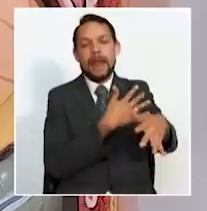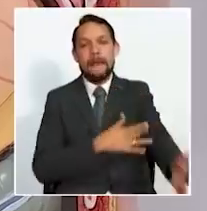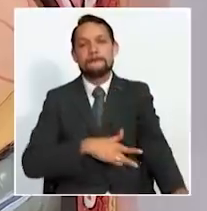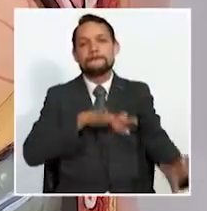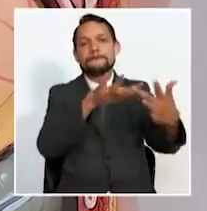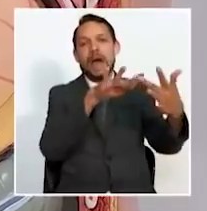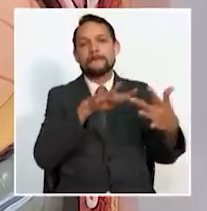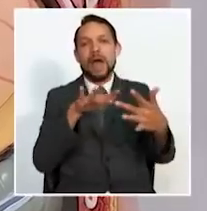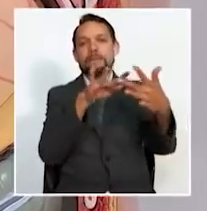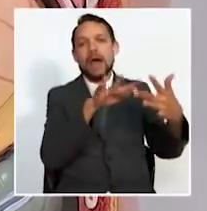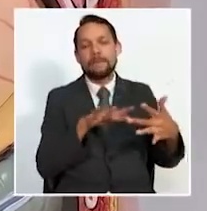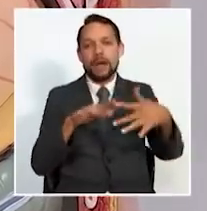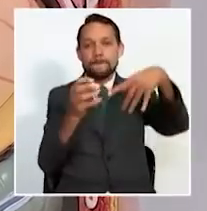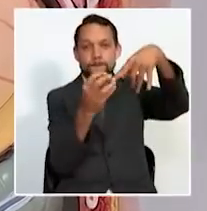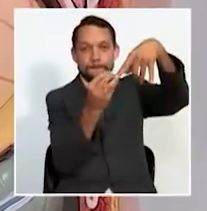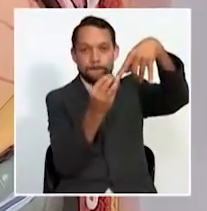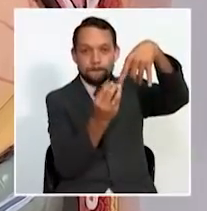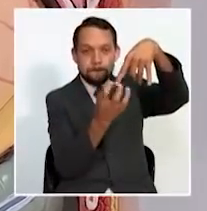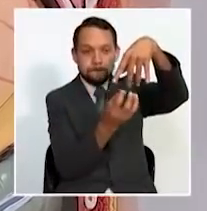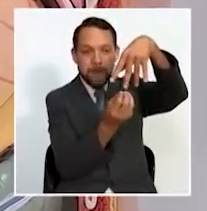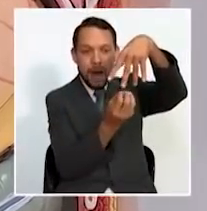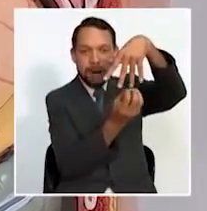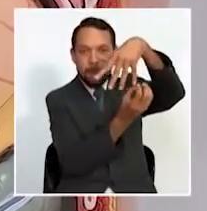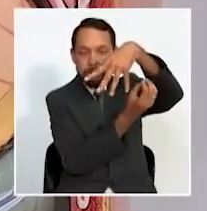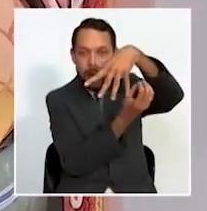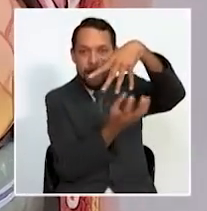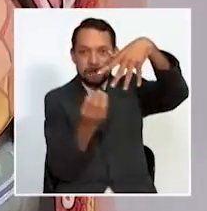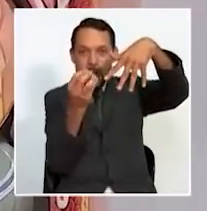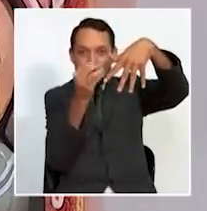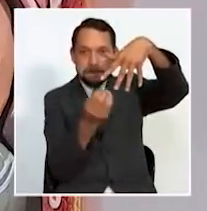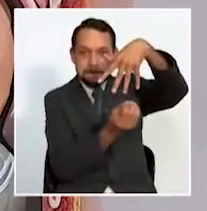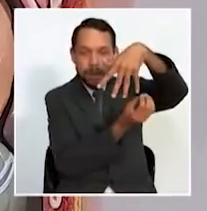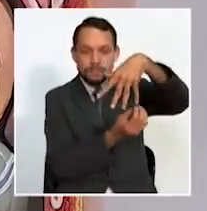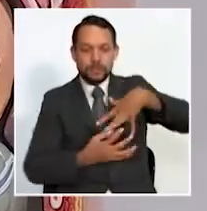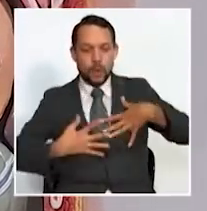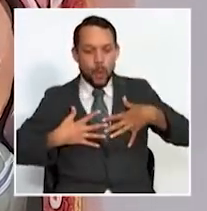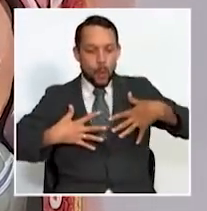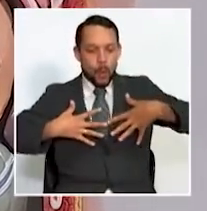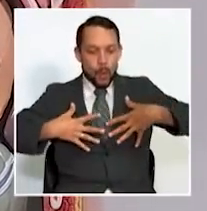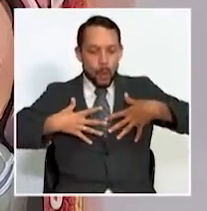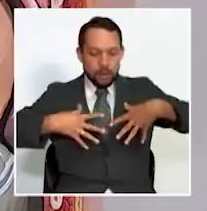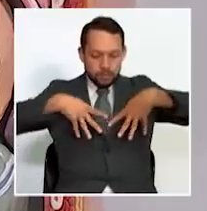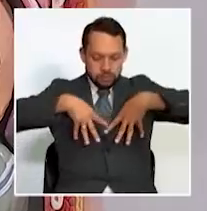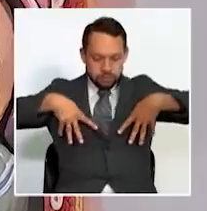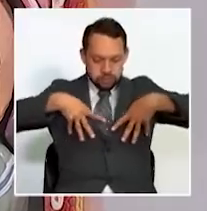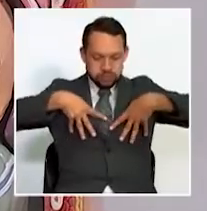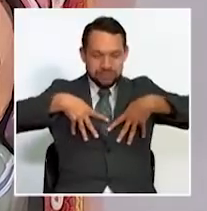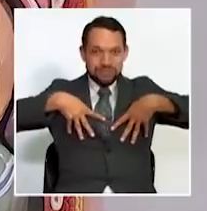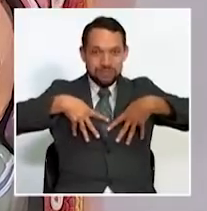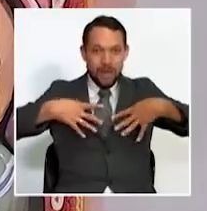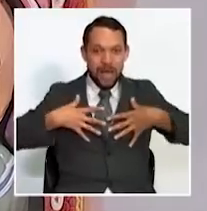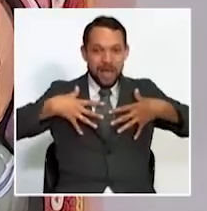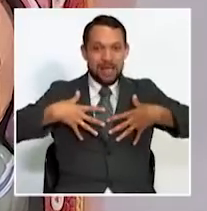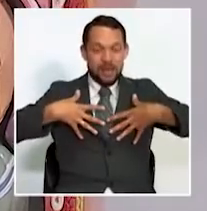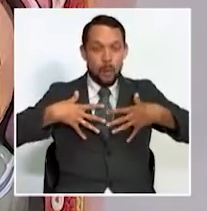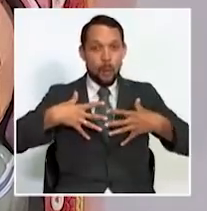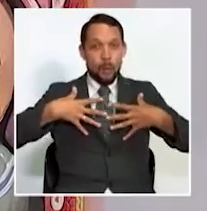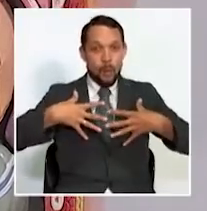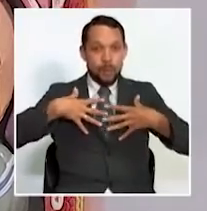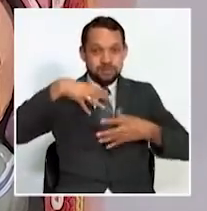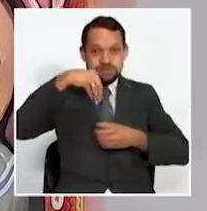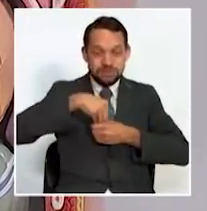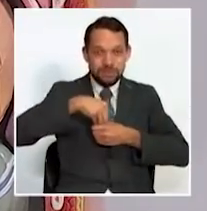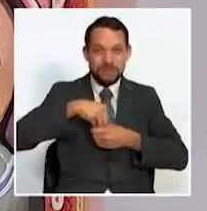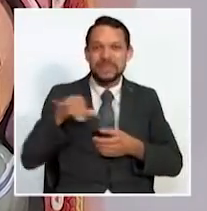oxígeno hasta los alvéolos. Los alvéolos son unos sacos muy pequeños y yo siempre le explico al paciente, vea, es